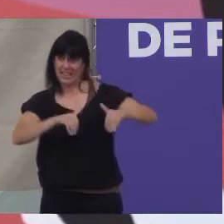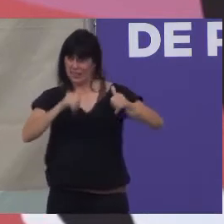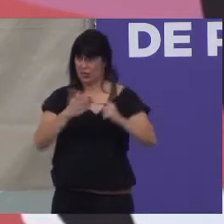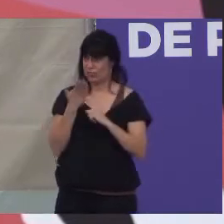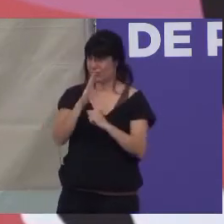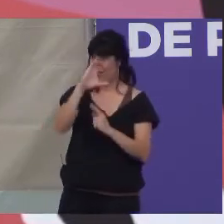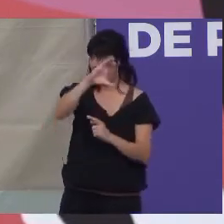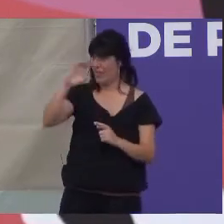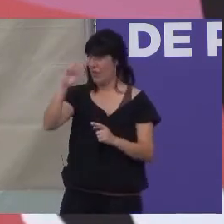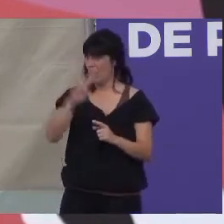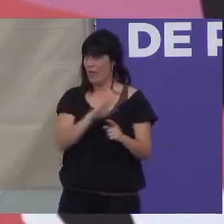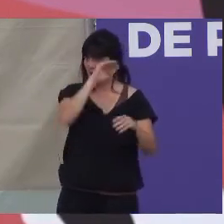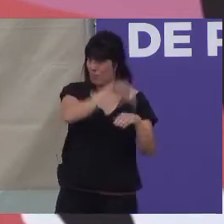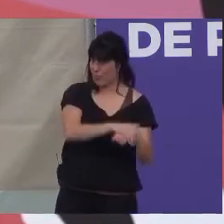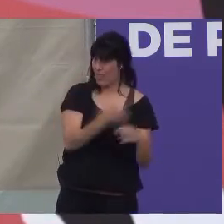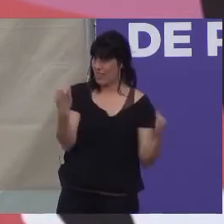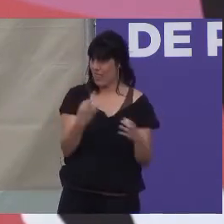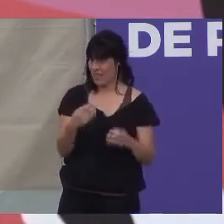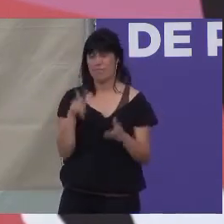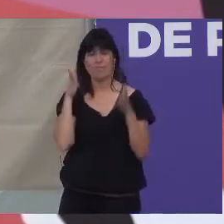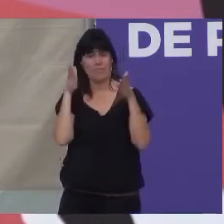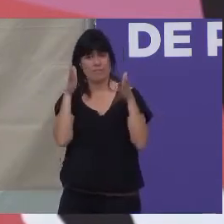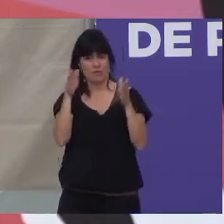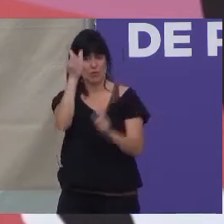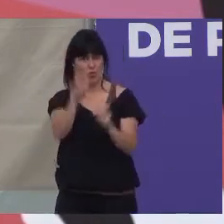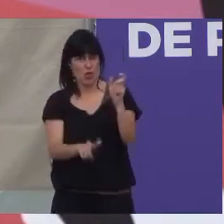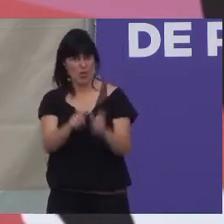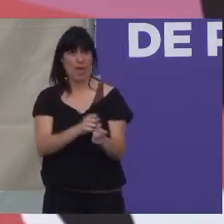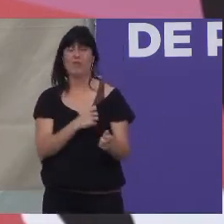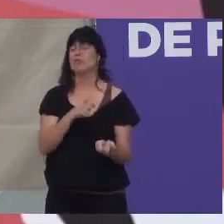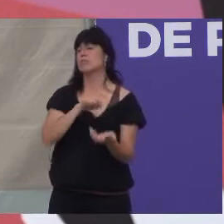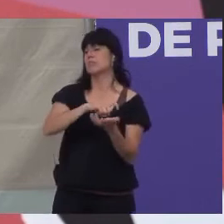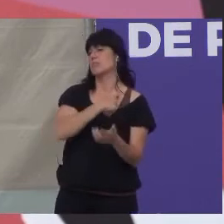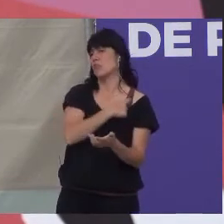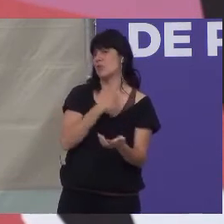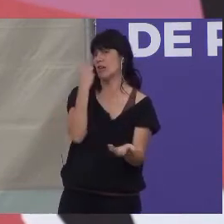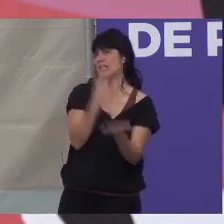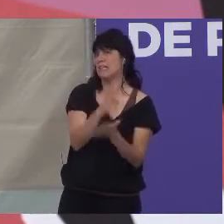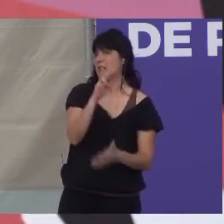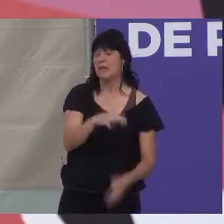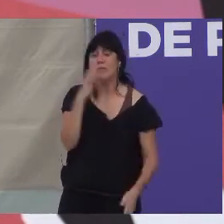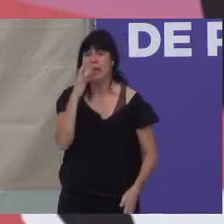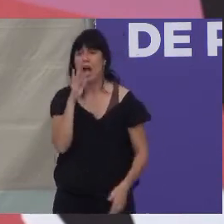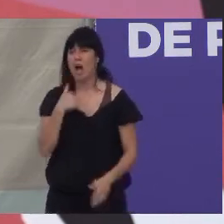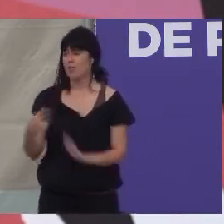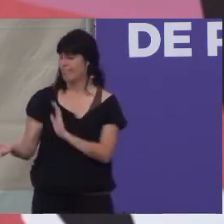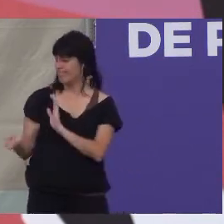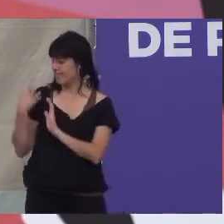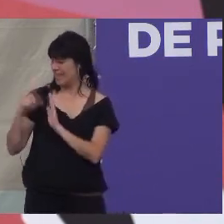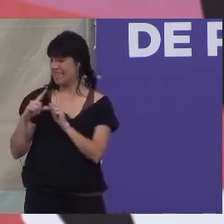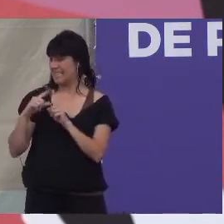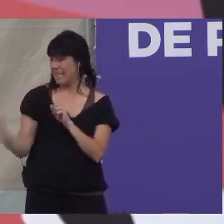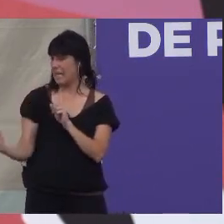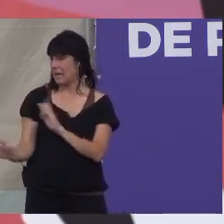CCV, al Consejo Ciudadano, tanto a Garantías también. Pero ahora resulta que me llega al Telegram